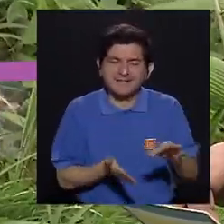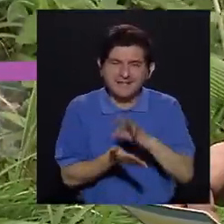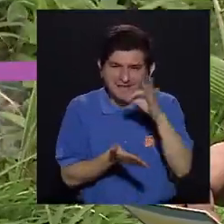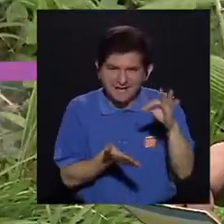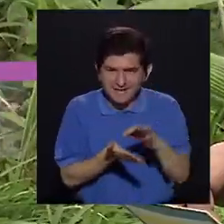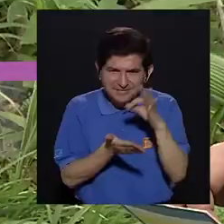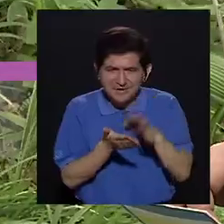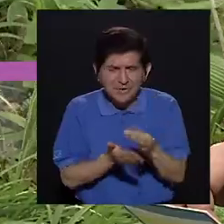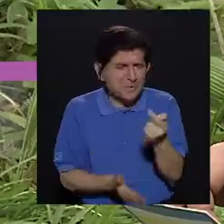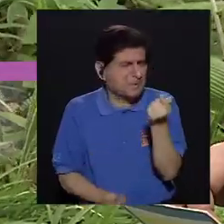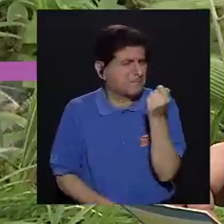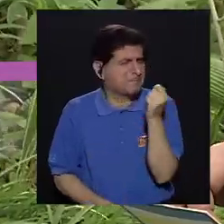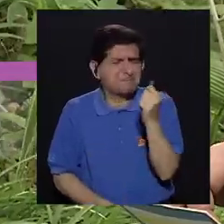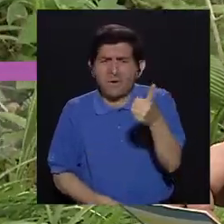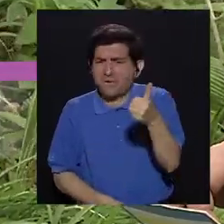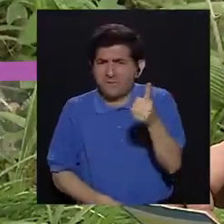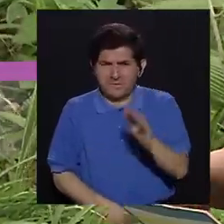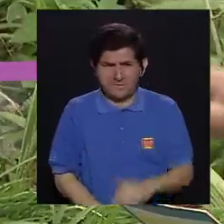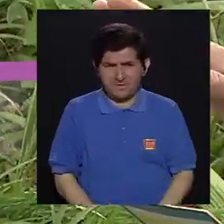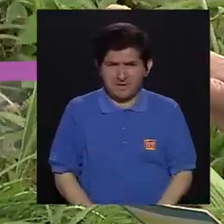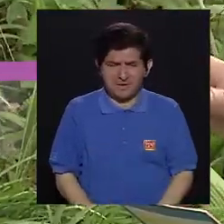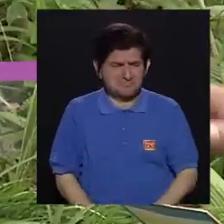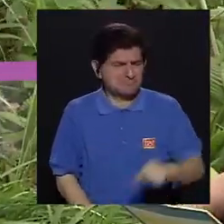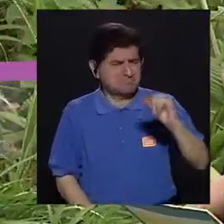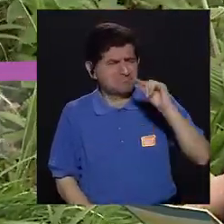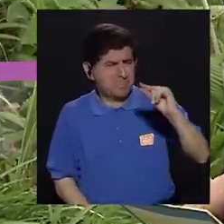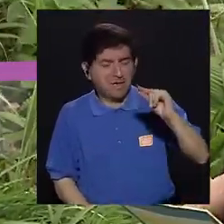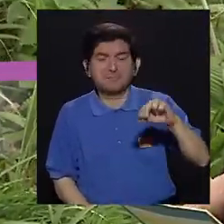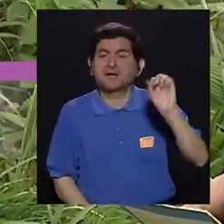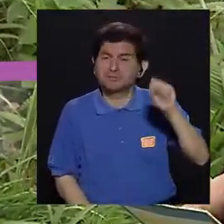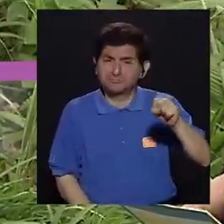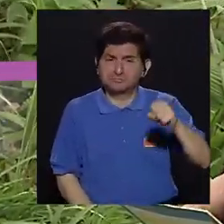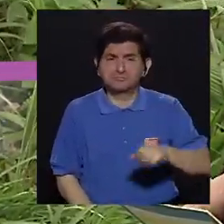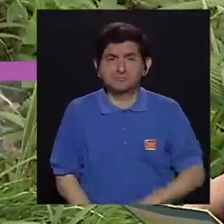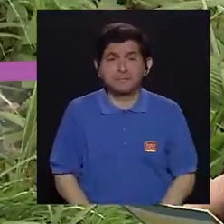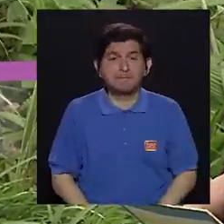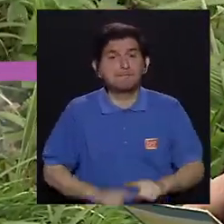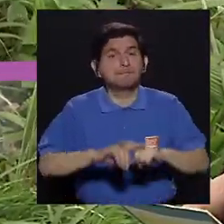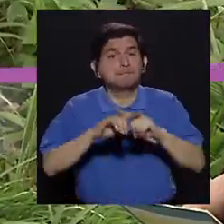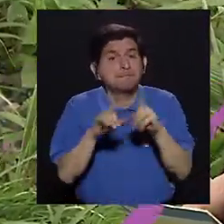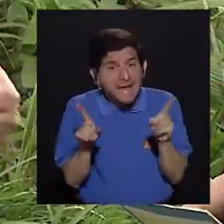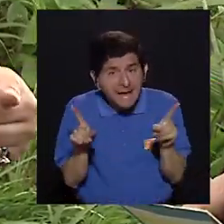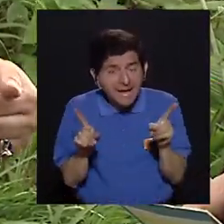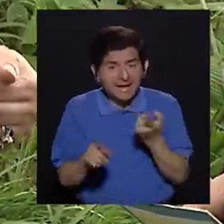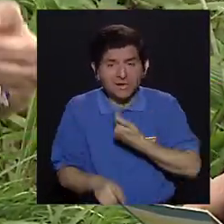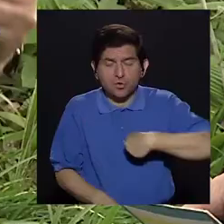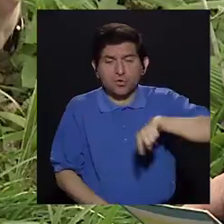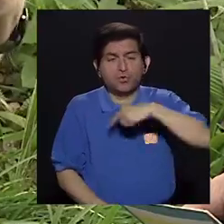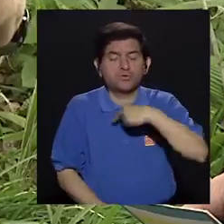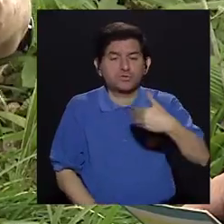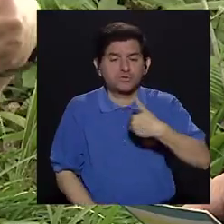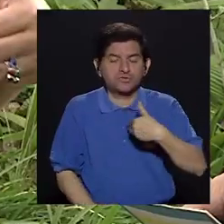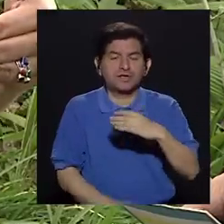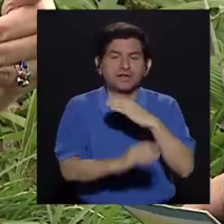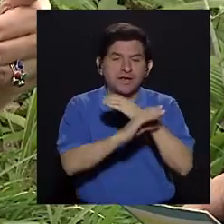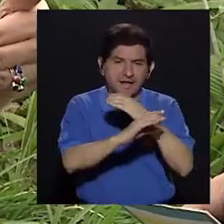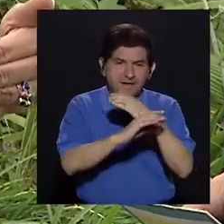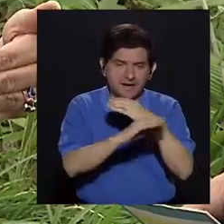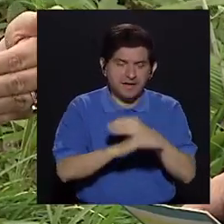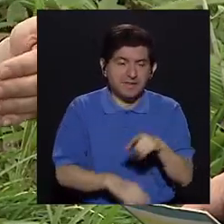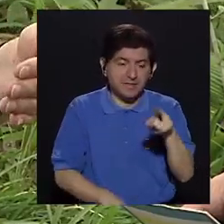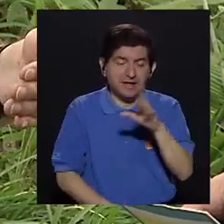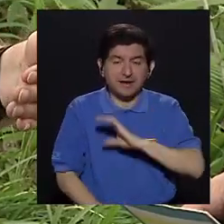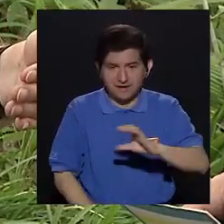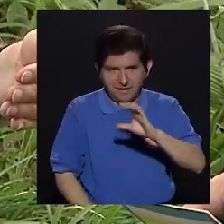los frijoles es insignificante, es mínima, ¿verdad? Es mínima. Pero nosotros tenemos que cuidar más bien